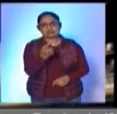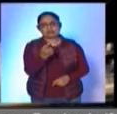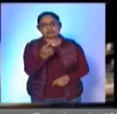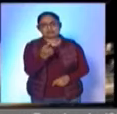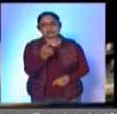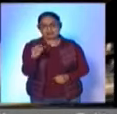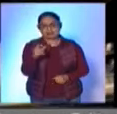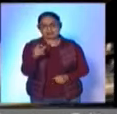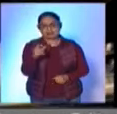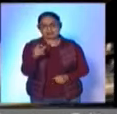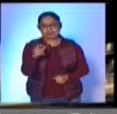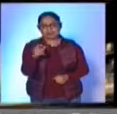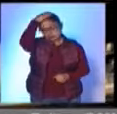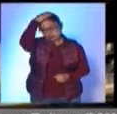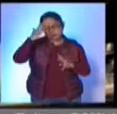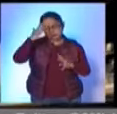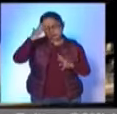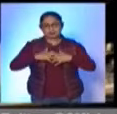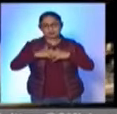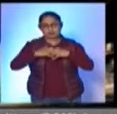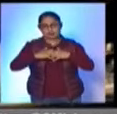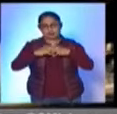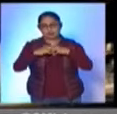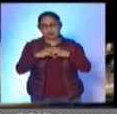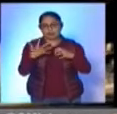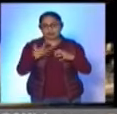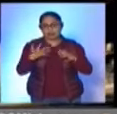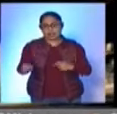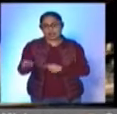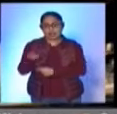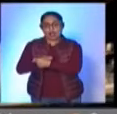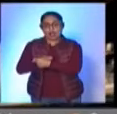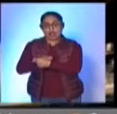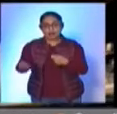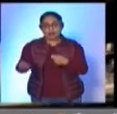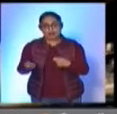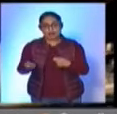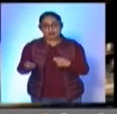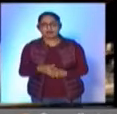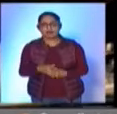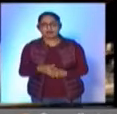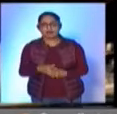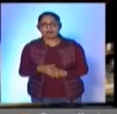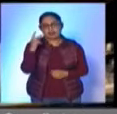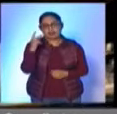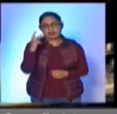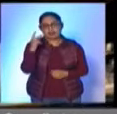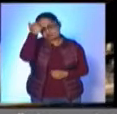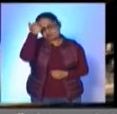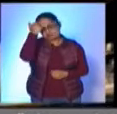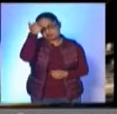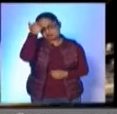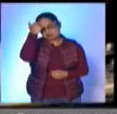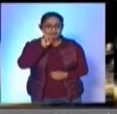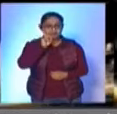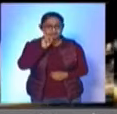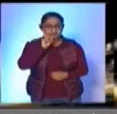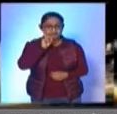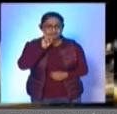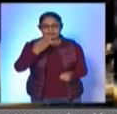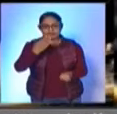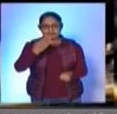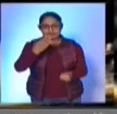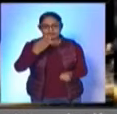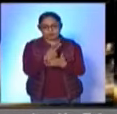Y aunque es ficción, no es un tema tan lejano para la ciencia, dice Mariana Chagoya, responsable del proyecto.